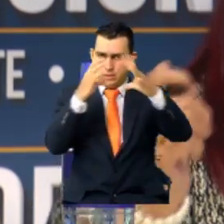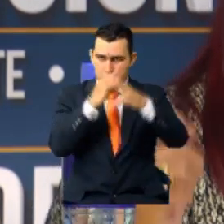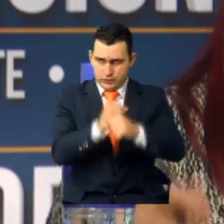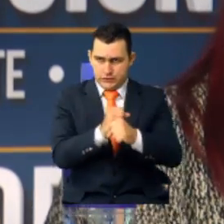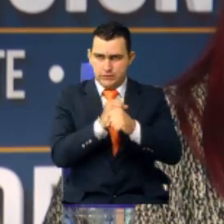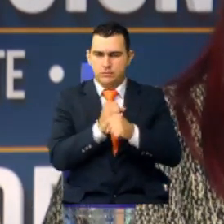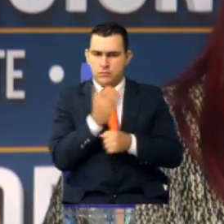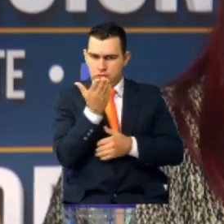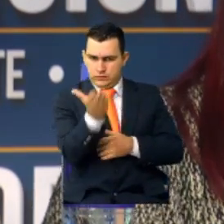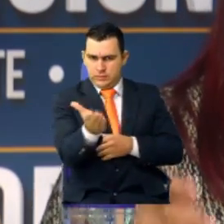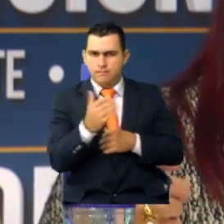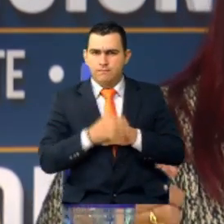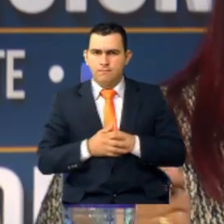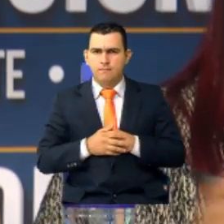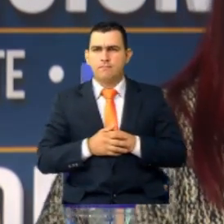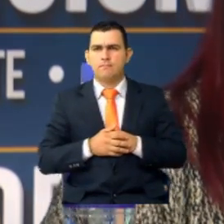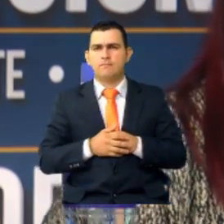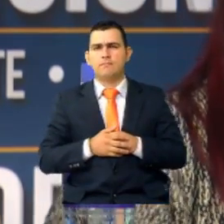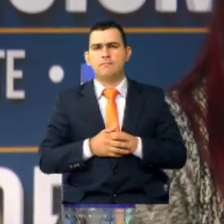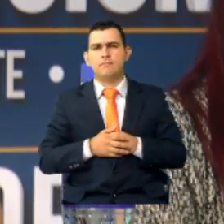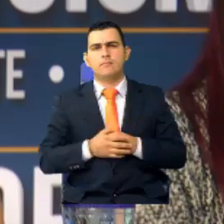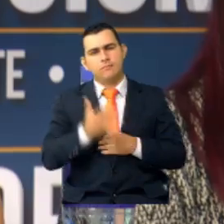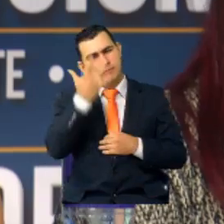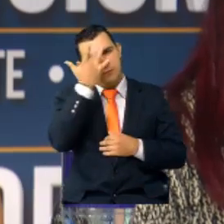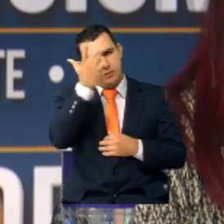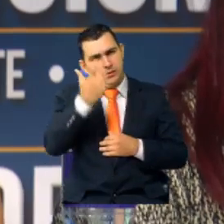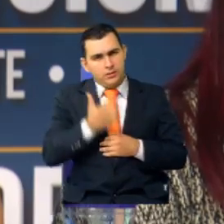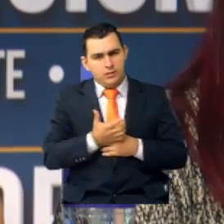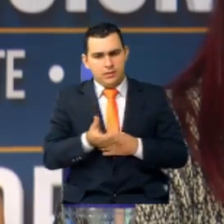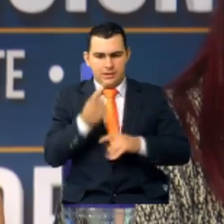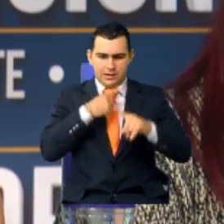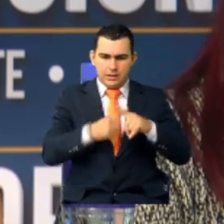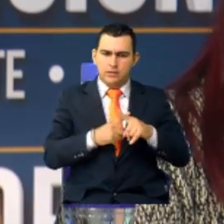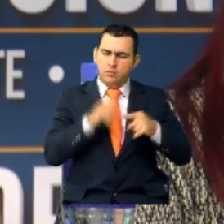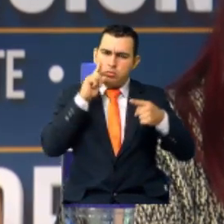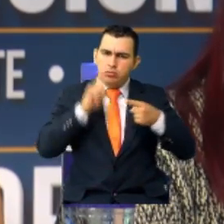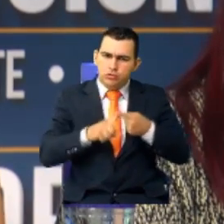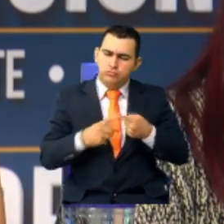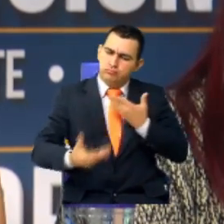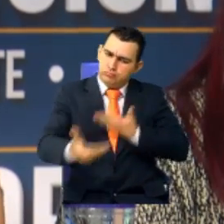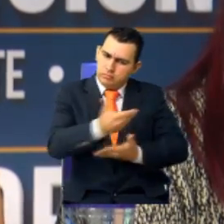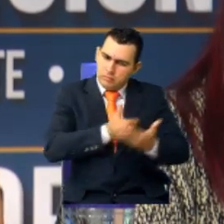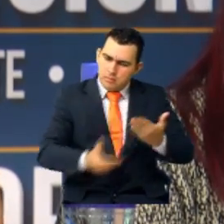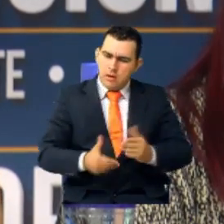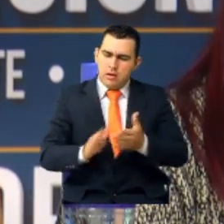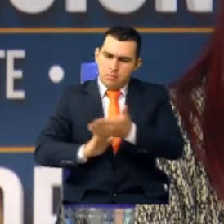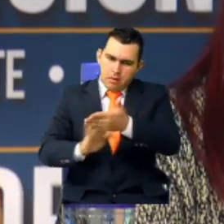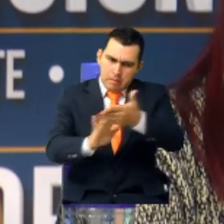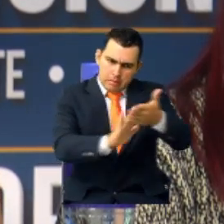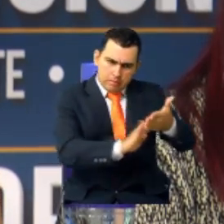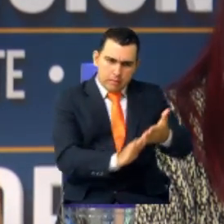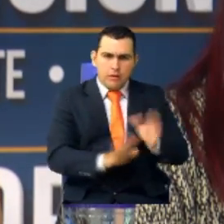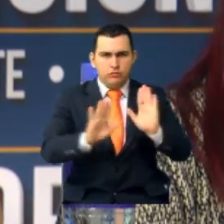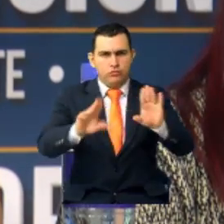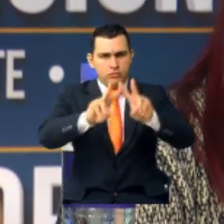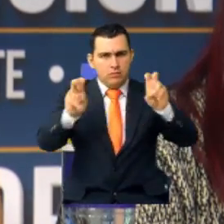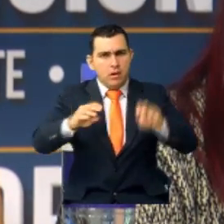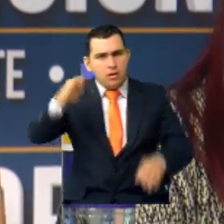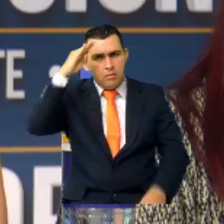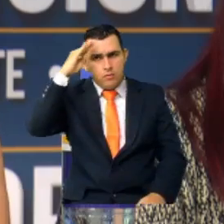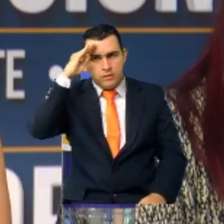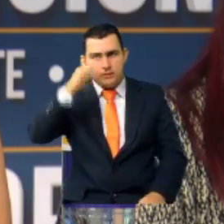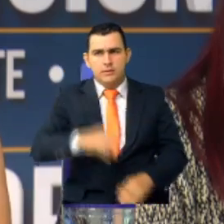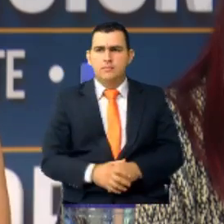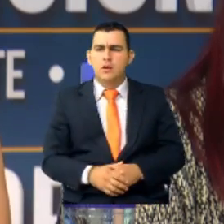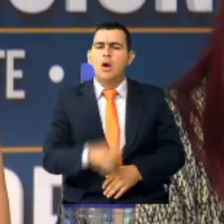para usted. ¿Por qué en lugar de proponer mejorar el actual centro de monitoreo de la policía, usted